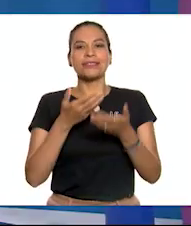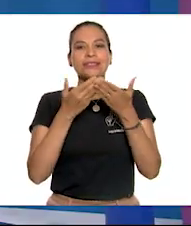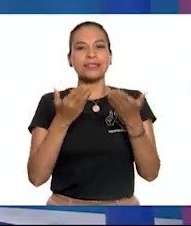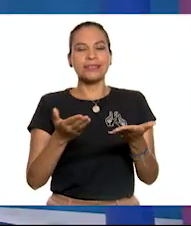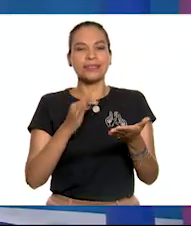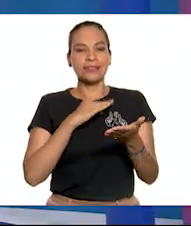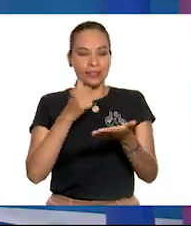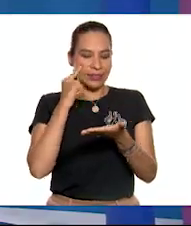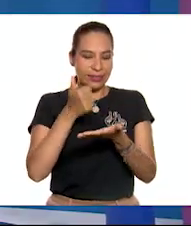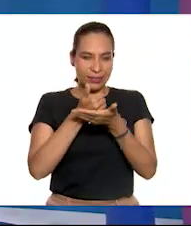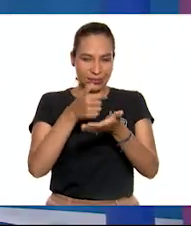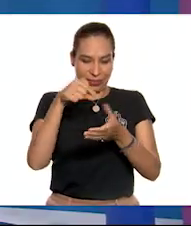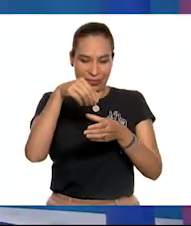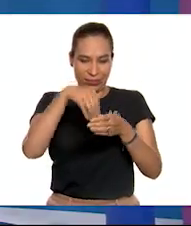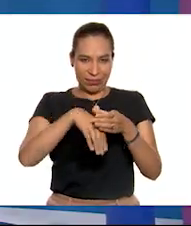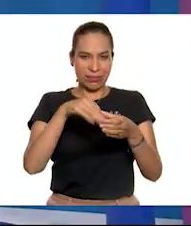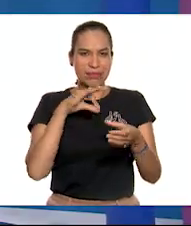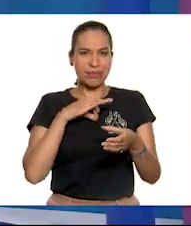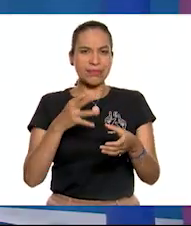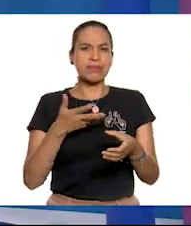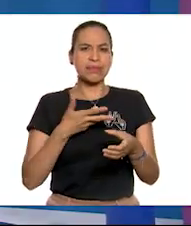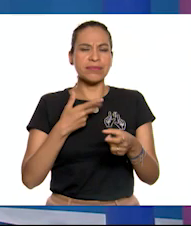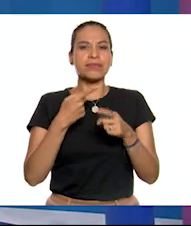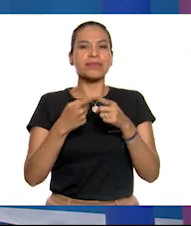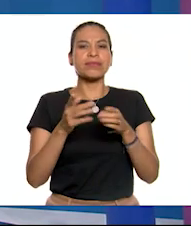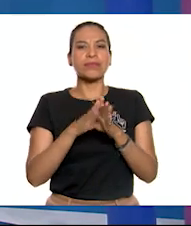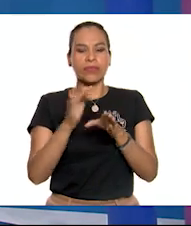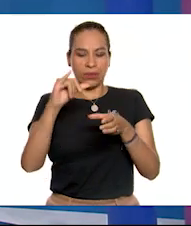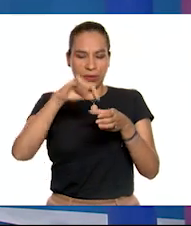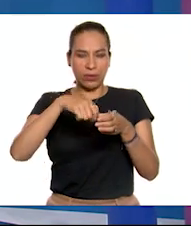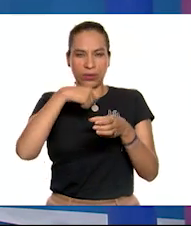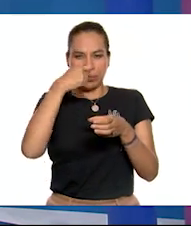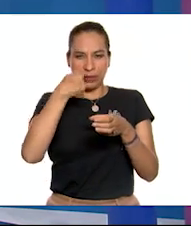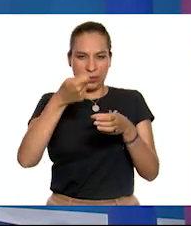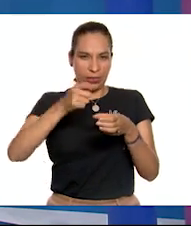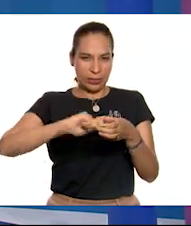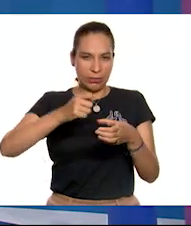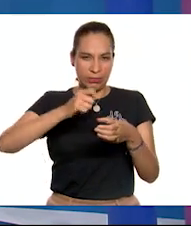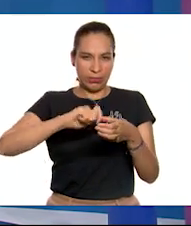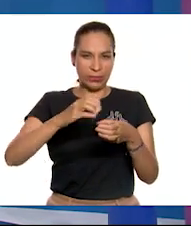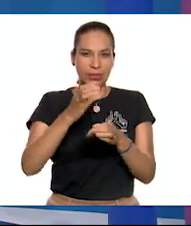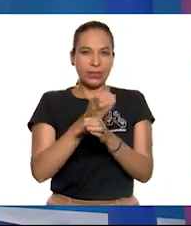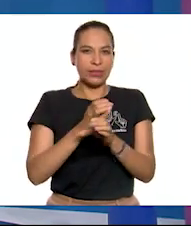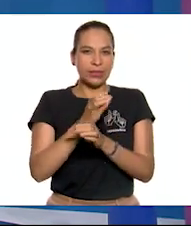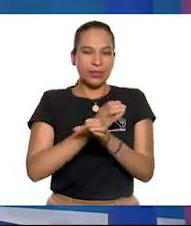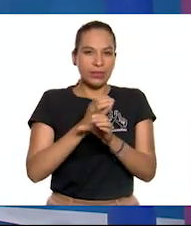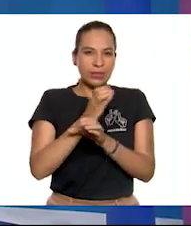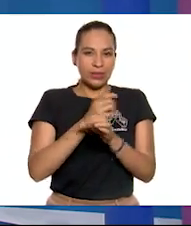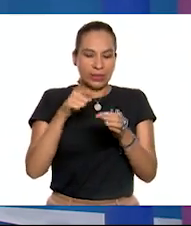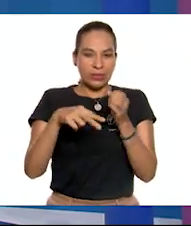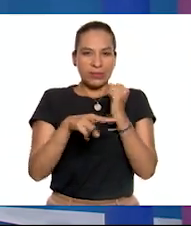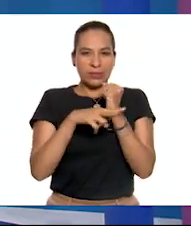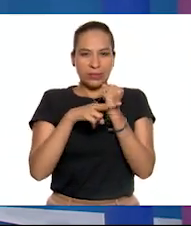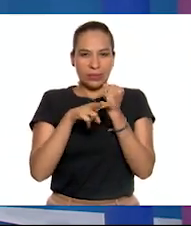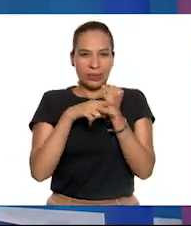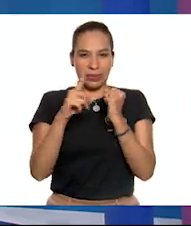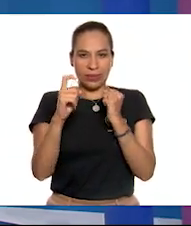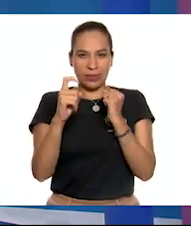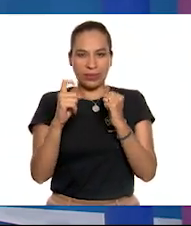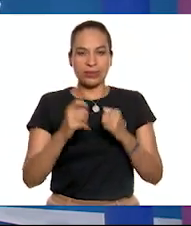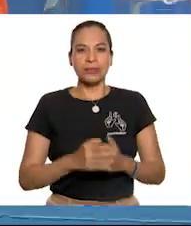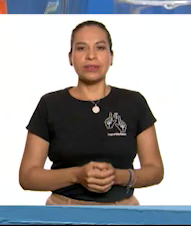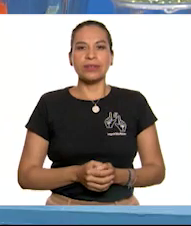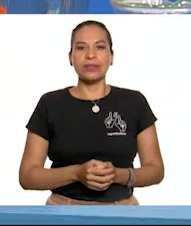vas a ayudar, Juan Carlos. Claro. Colocamos una cuchara. Vamos a colocar 3 cucharadas de café en el vaso con agua.